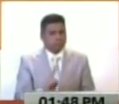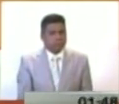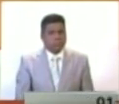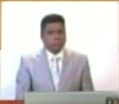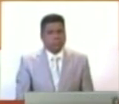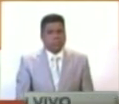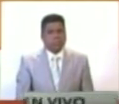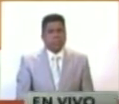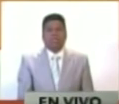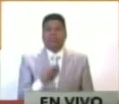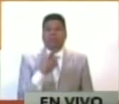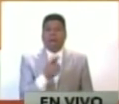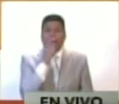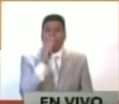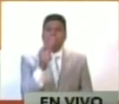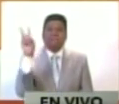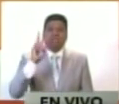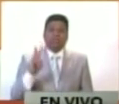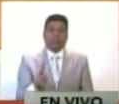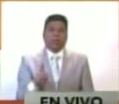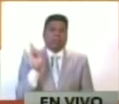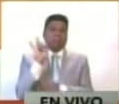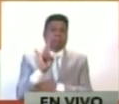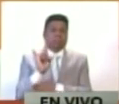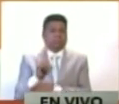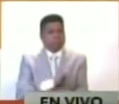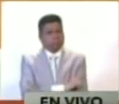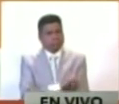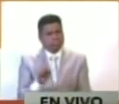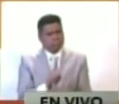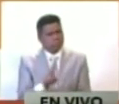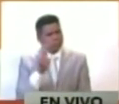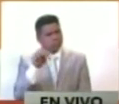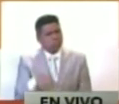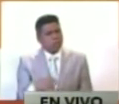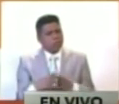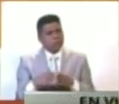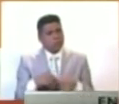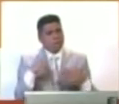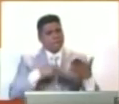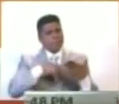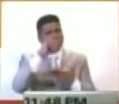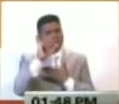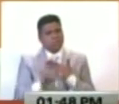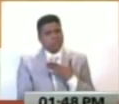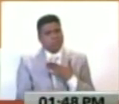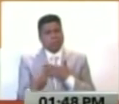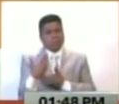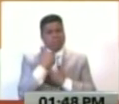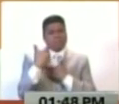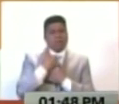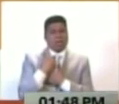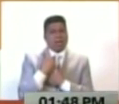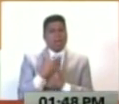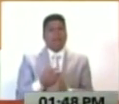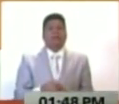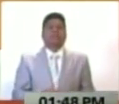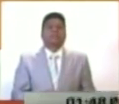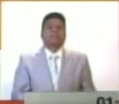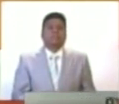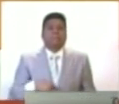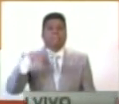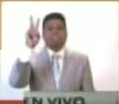Venezuela una amenaza, lo único que está presente en los proyectos imperiales es la intervención foránea de